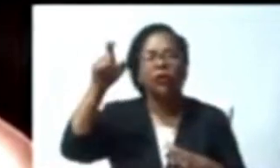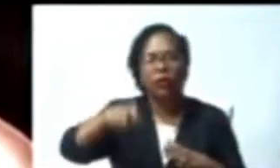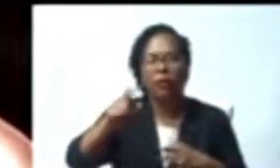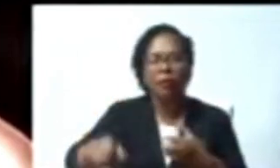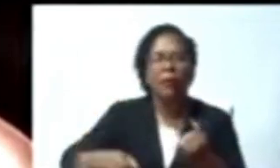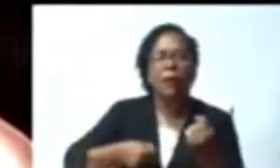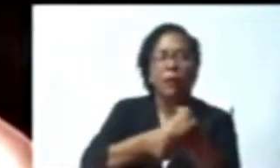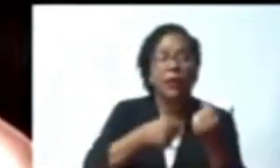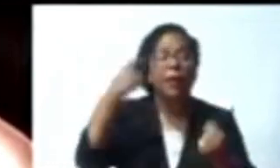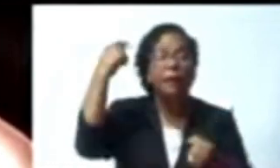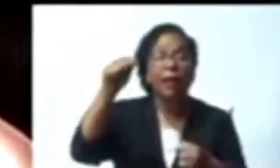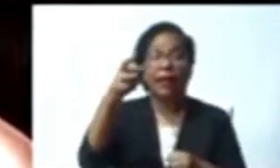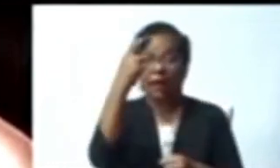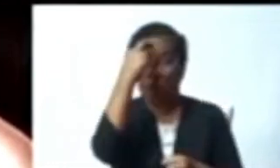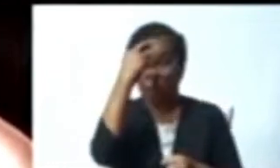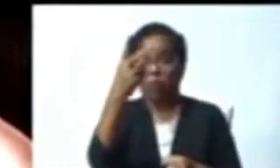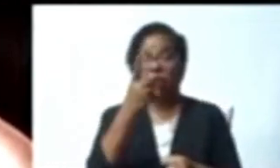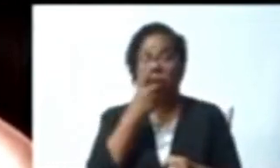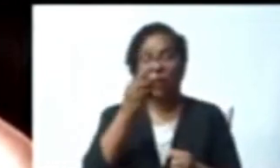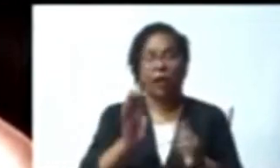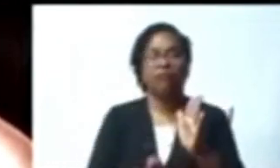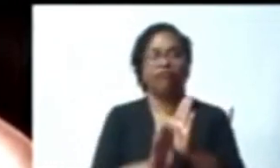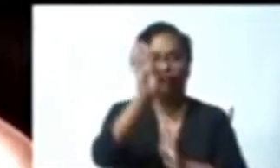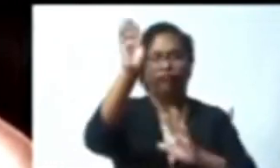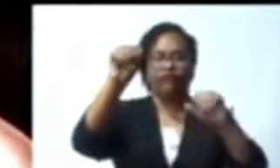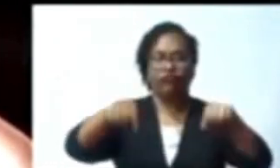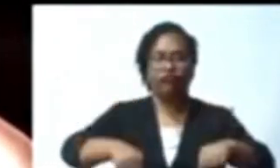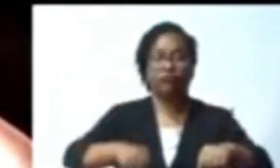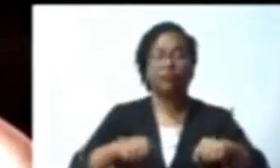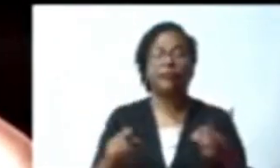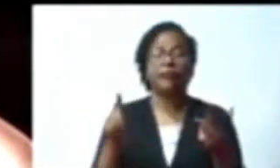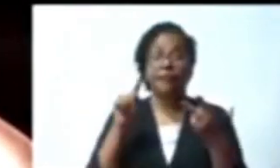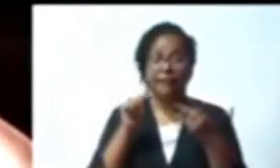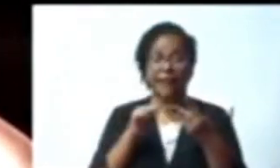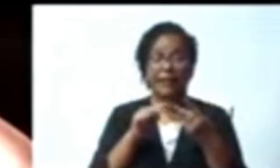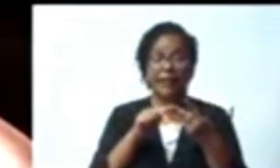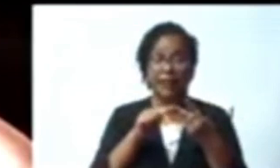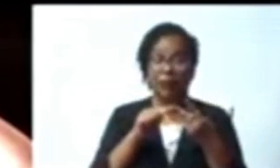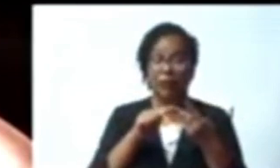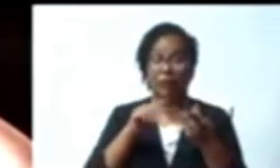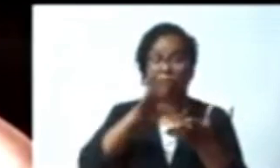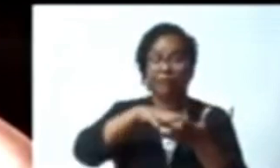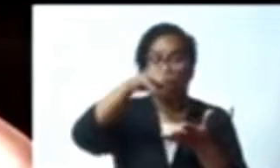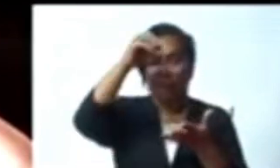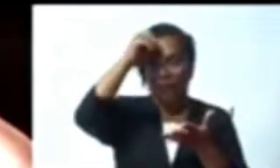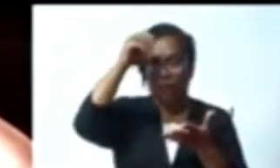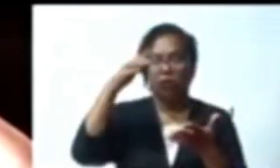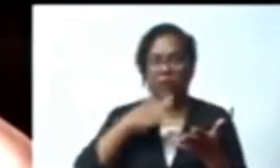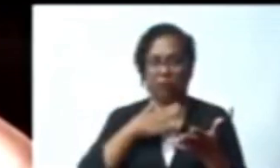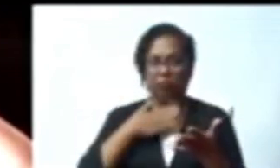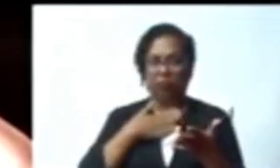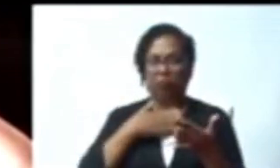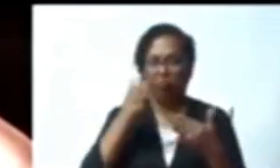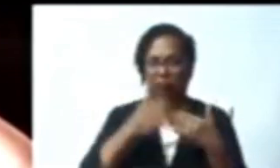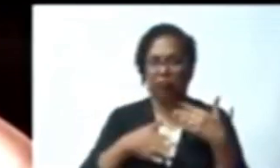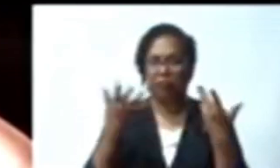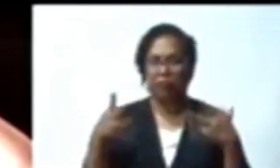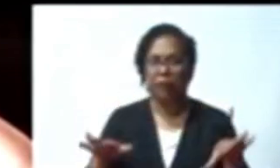avance. Pero la segunda aprendizaje que me llevo de esta experiencia, presidente, ya para finalizar mi turno, es